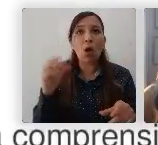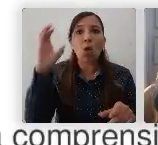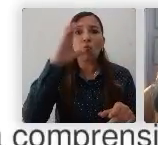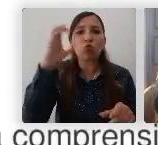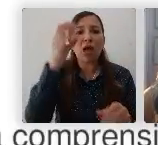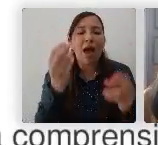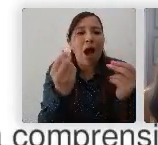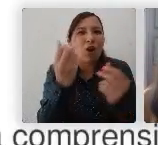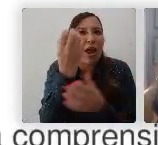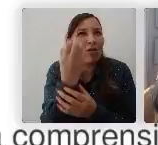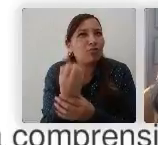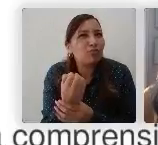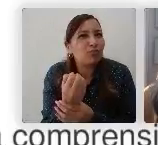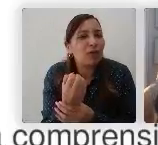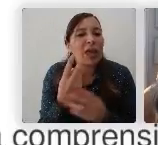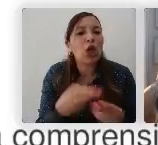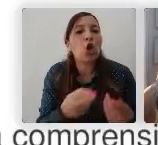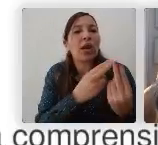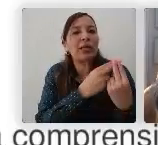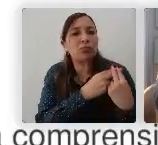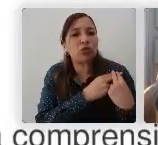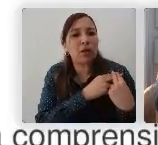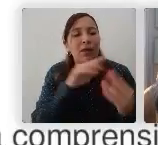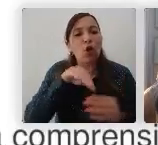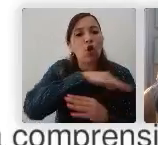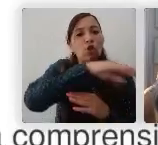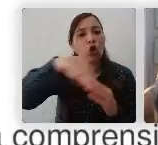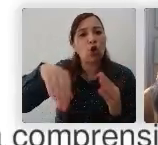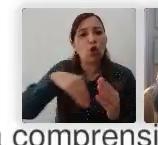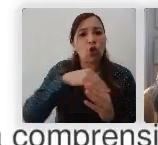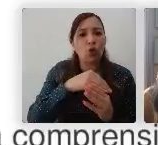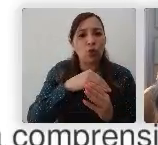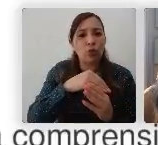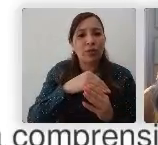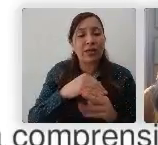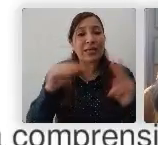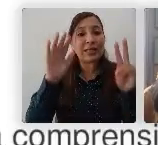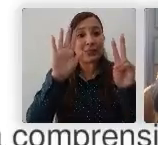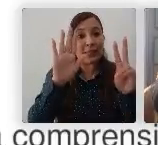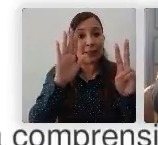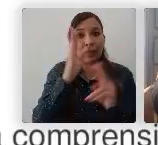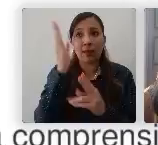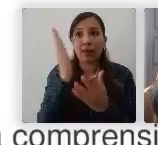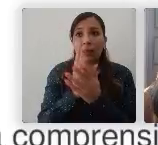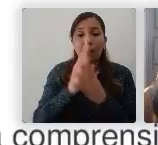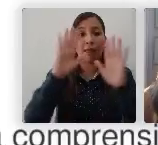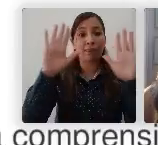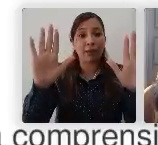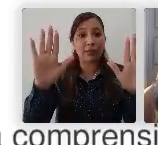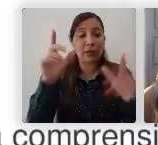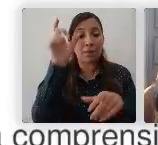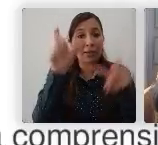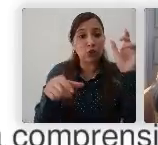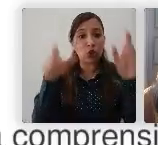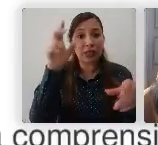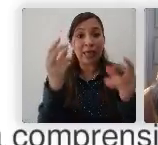y el tercer punto que me pareció particularmente muy interesante es que 7 de cada 10 espera que el dinero que gastan en su